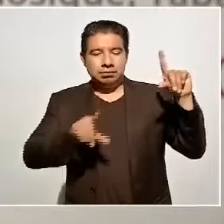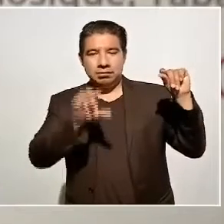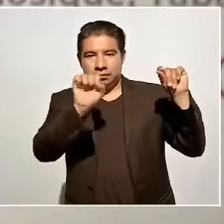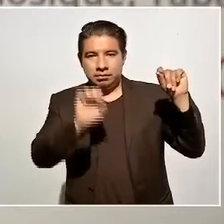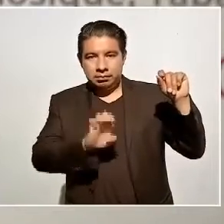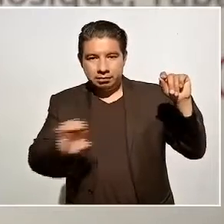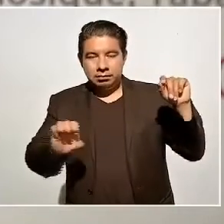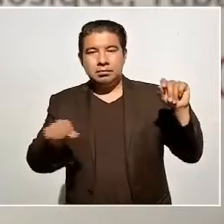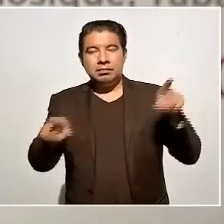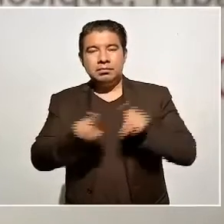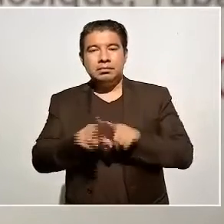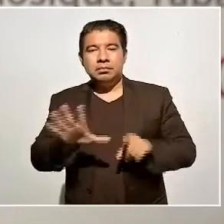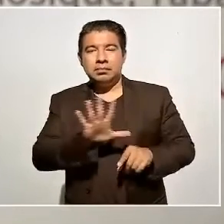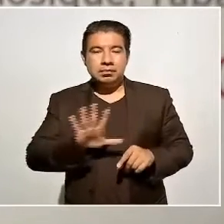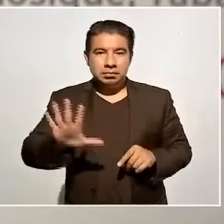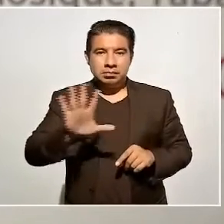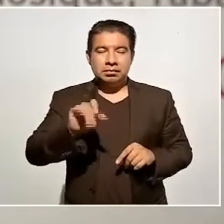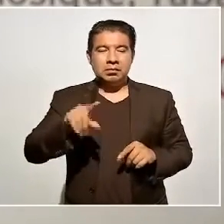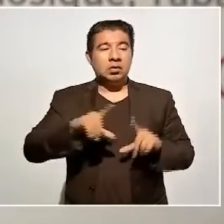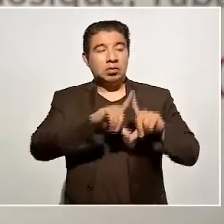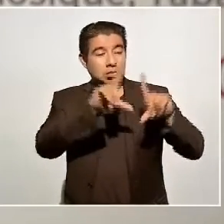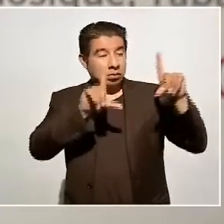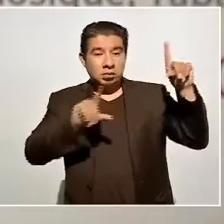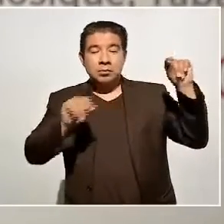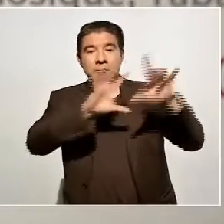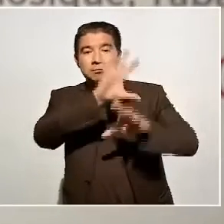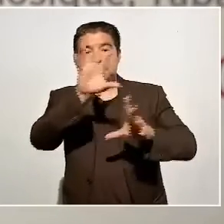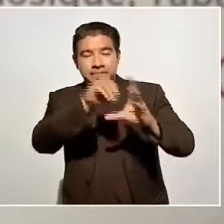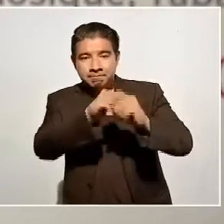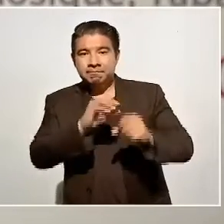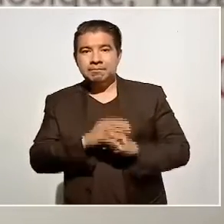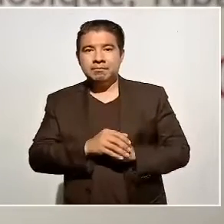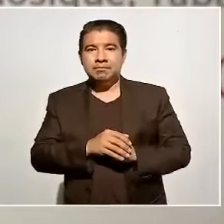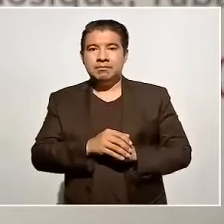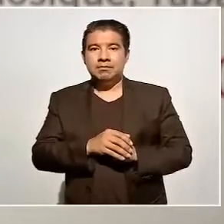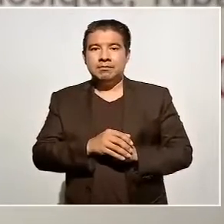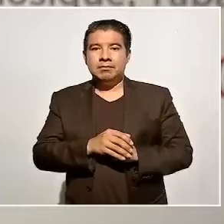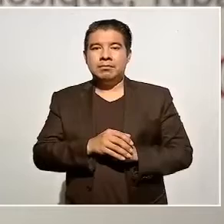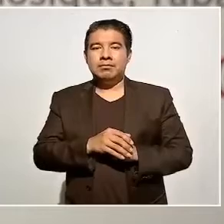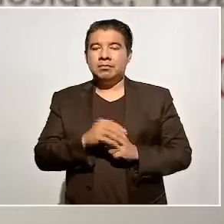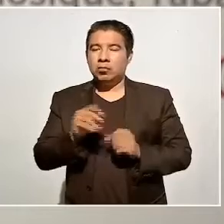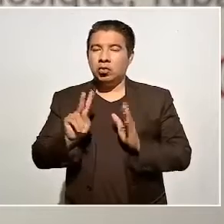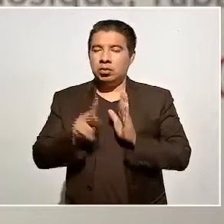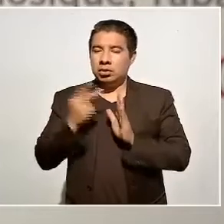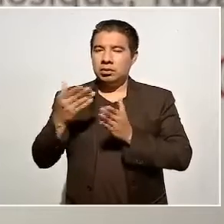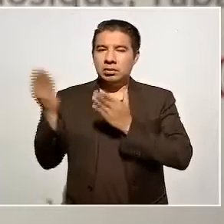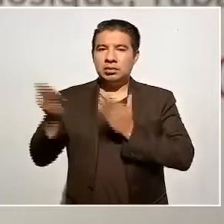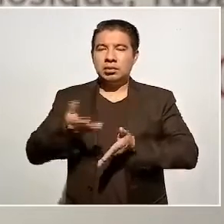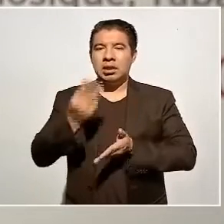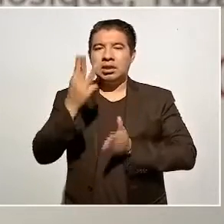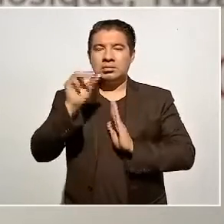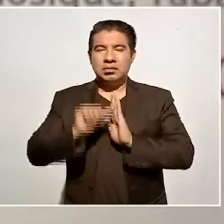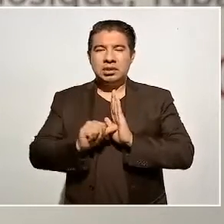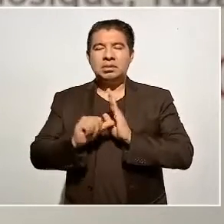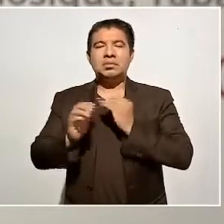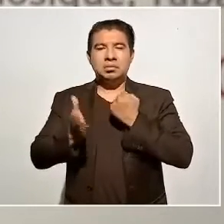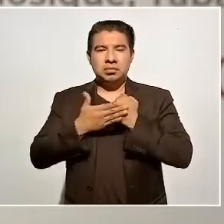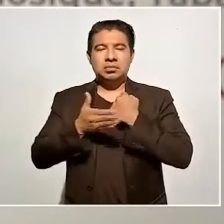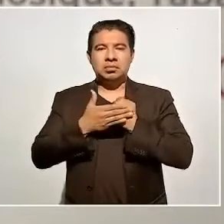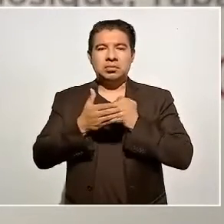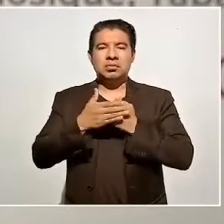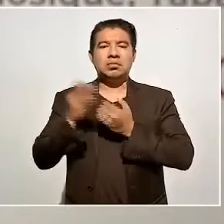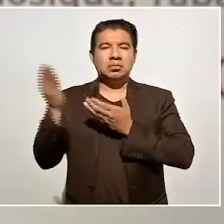y el desarrollo de México. Yo voy a estar, repito, en 3 meses de nuevo acá